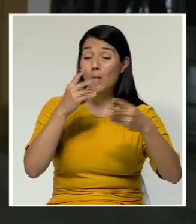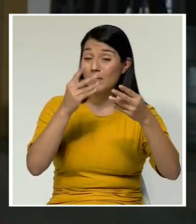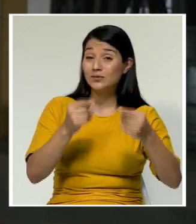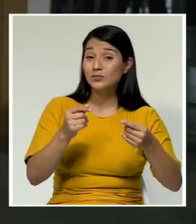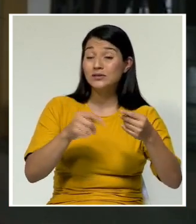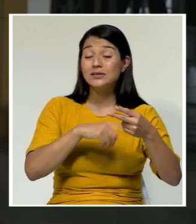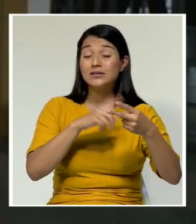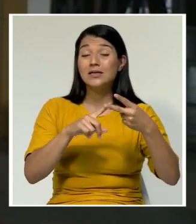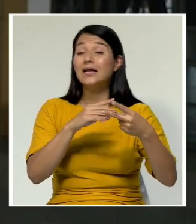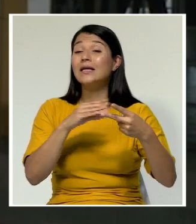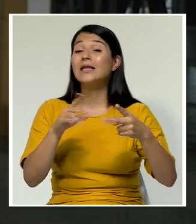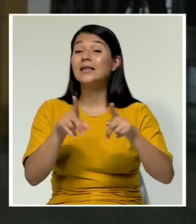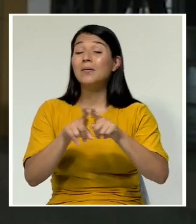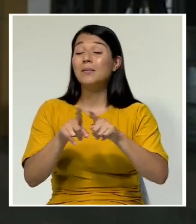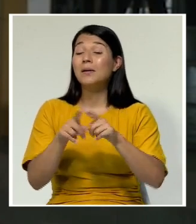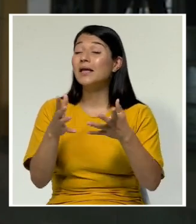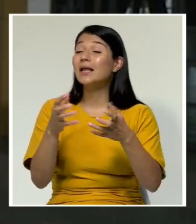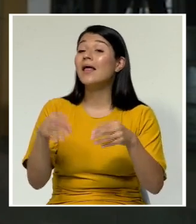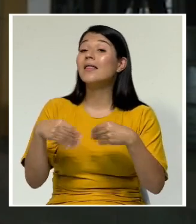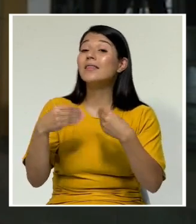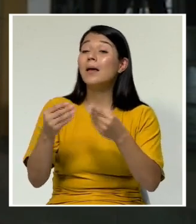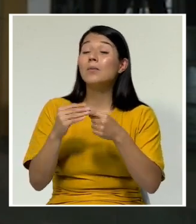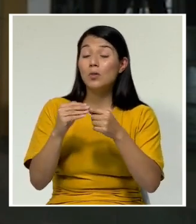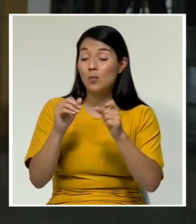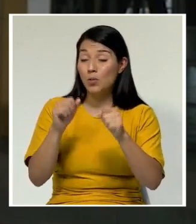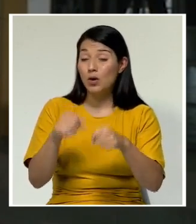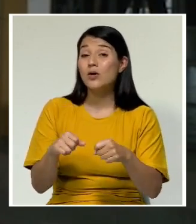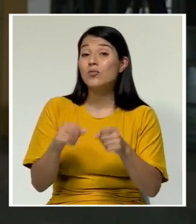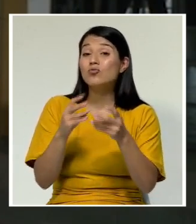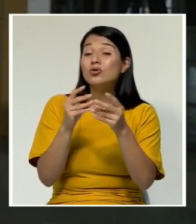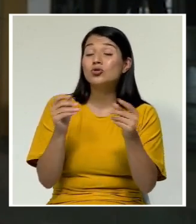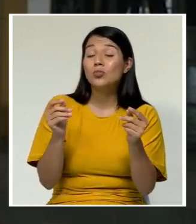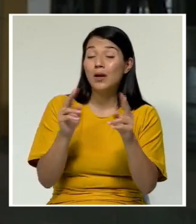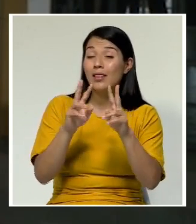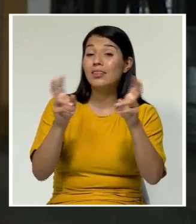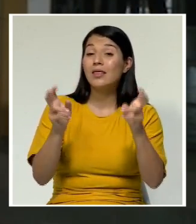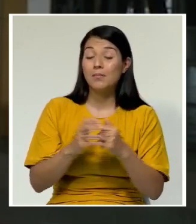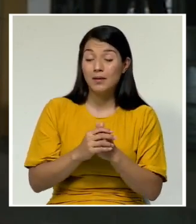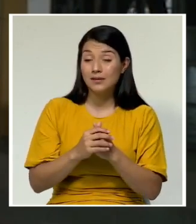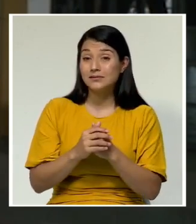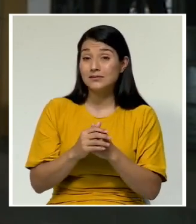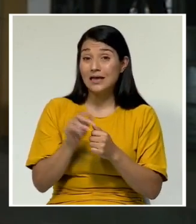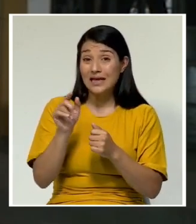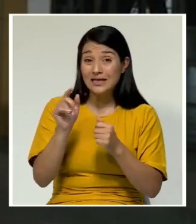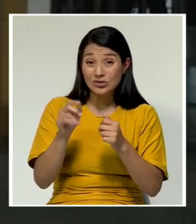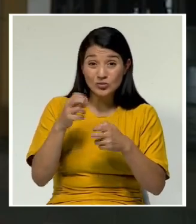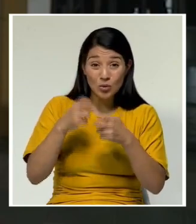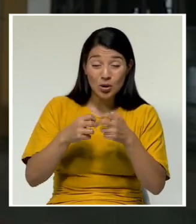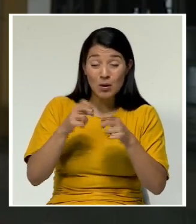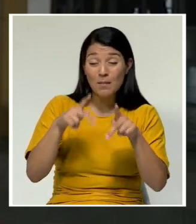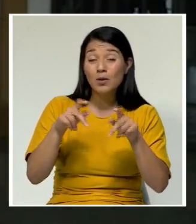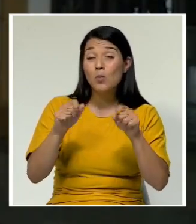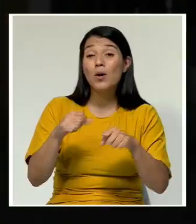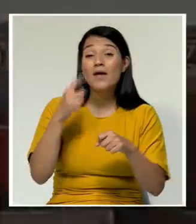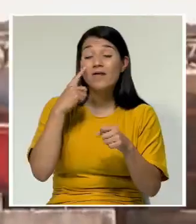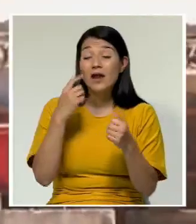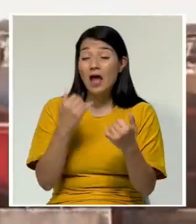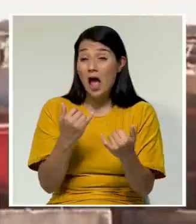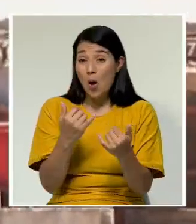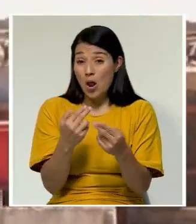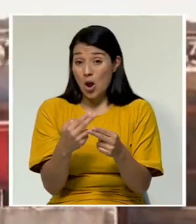nos quedan pendientes pasos, por ejemplo, a desnivel en Atillo, 3 para ser exactos, en la calle Costa Rica, en Atillo 4 y en Atillo